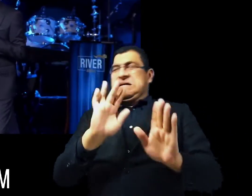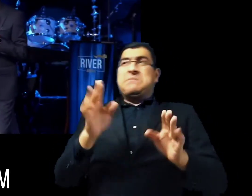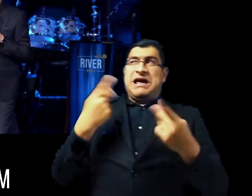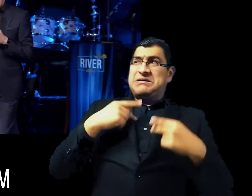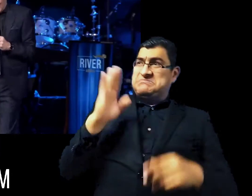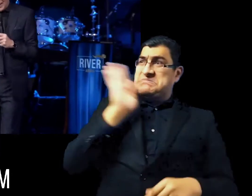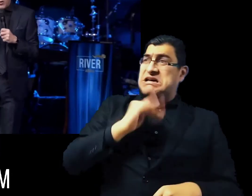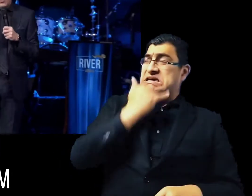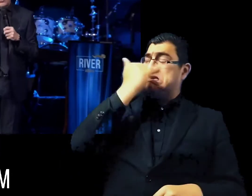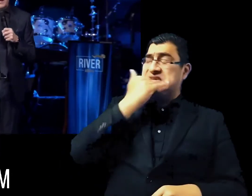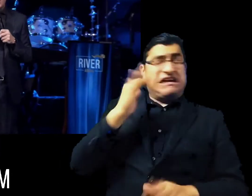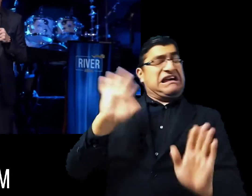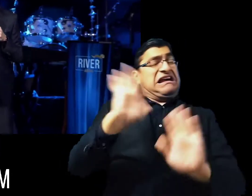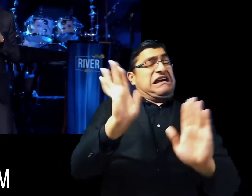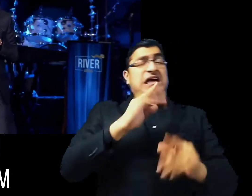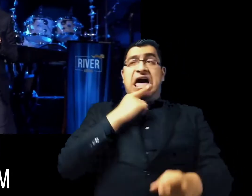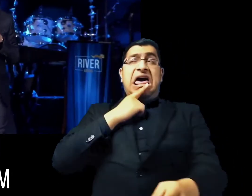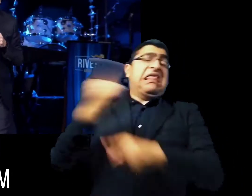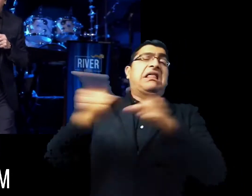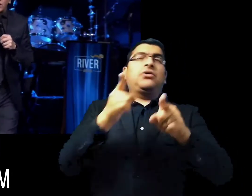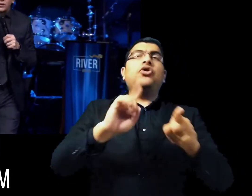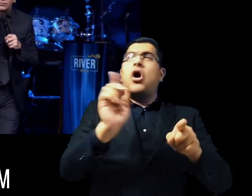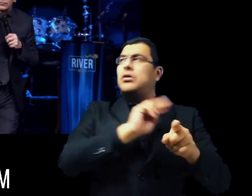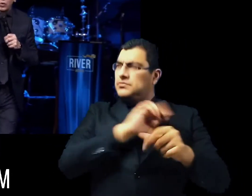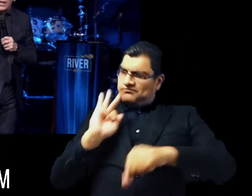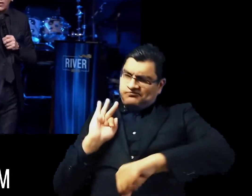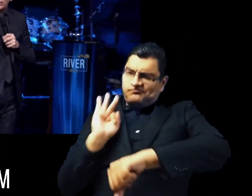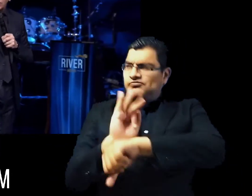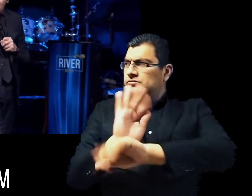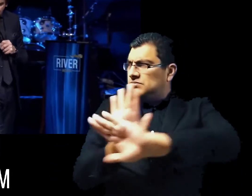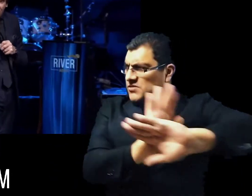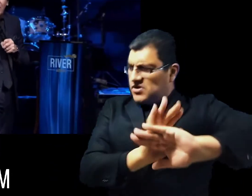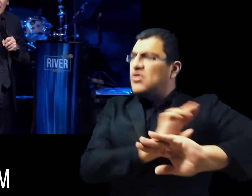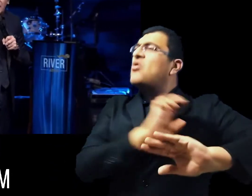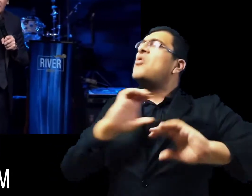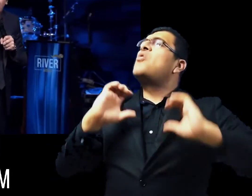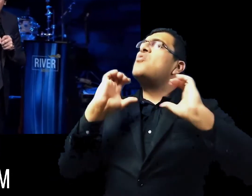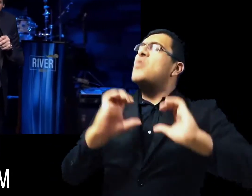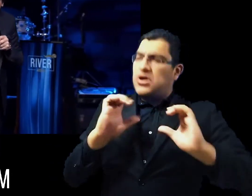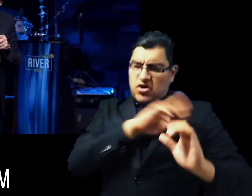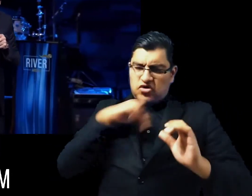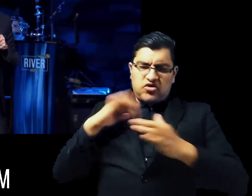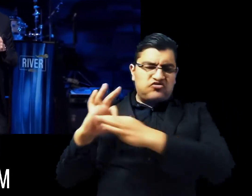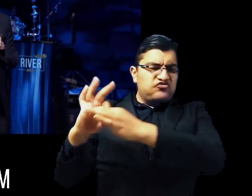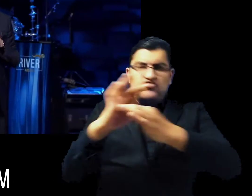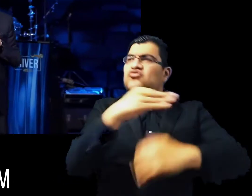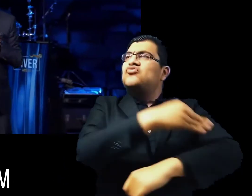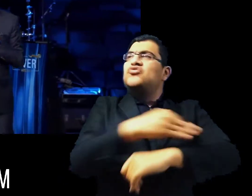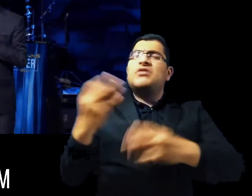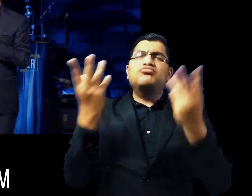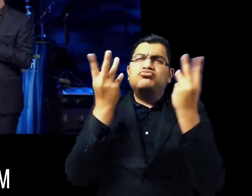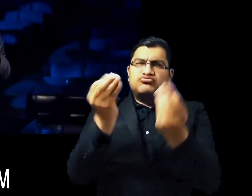la pata, sacaran comunicados para decir es nuestro herido. Cuidado, porque somos familia y somos muchos.